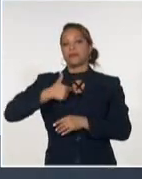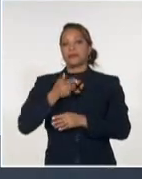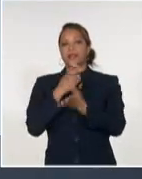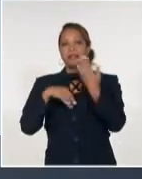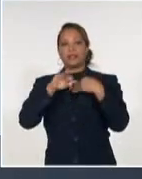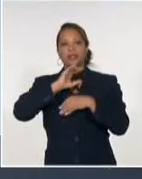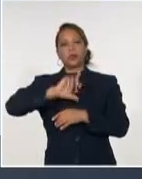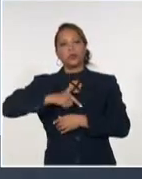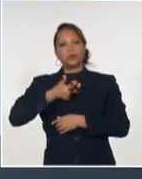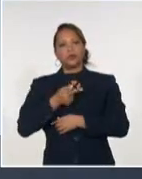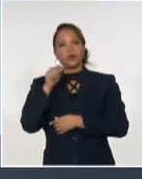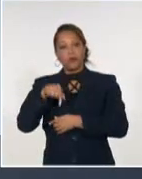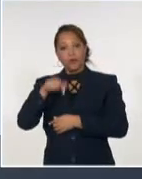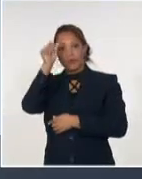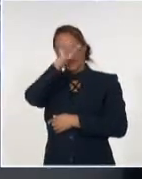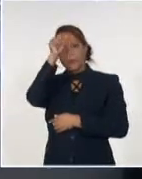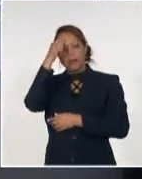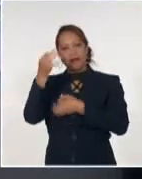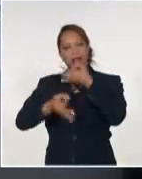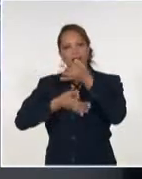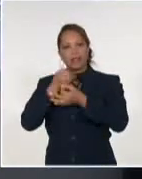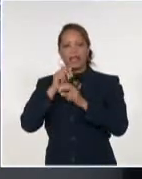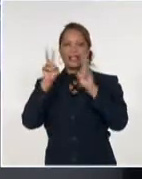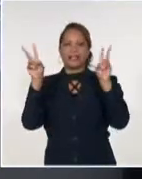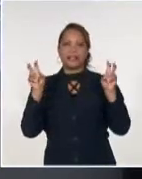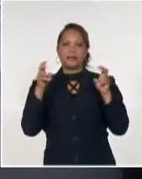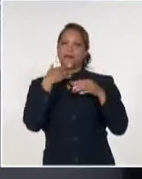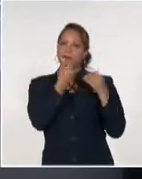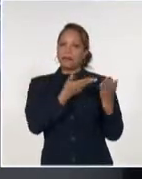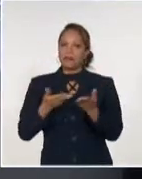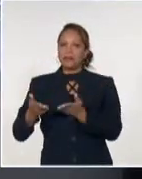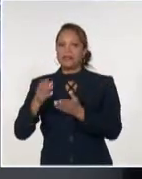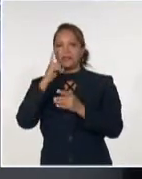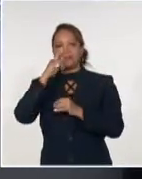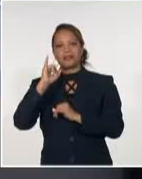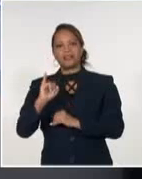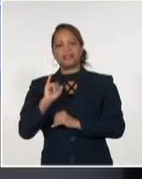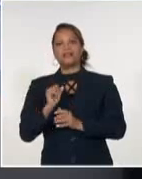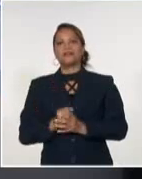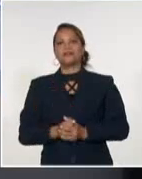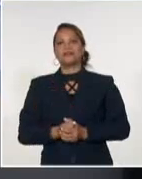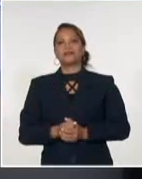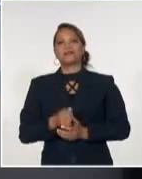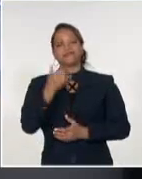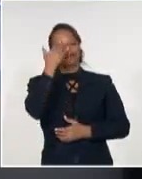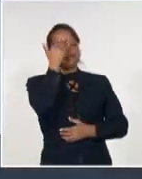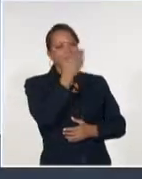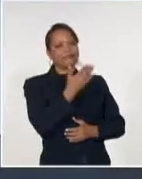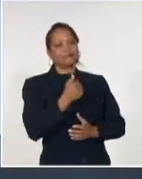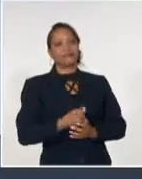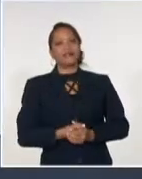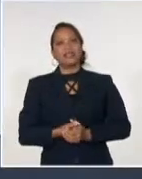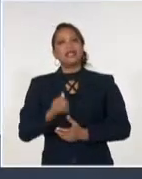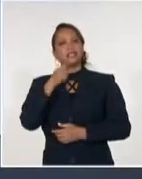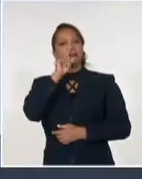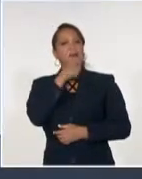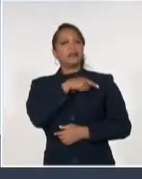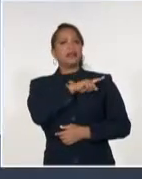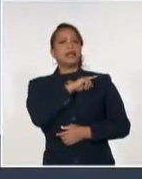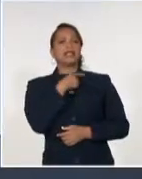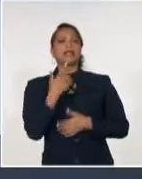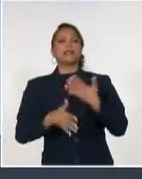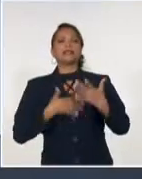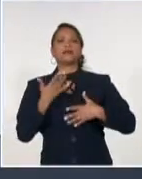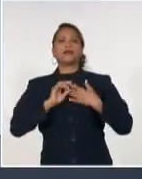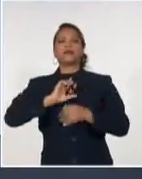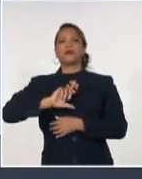conversamos este domingo sobre ese tema. Bienvenido a Noticiero Dominical. Muchísimas gracias, Rosy. Adrián, acaba de concluir las actividades por la Jornada de la